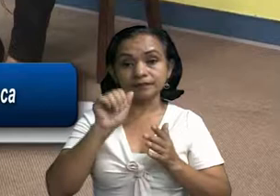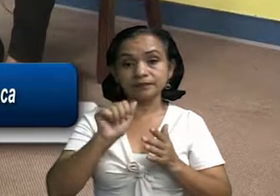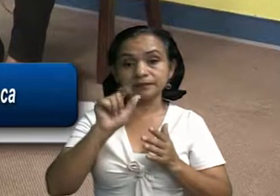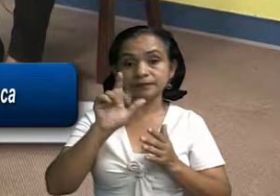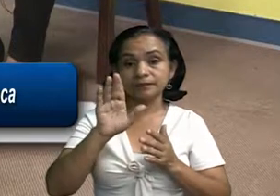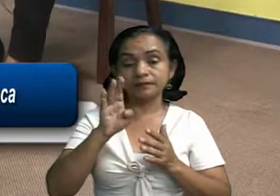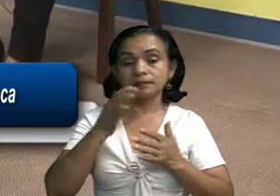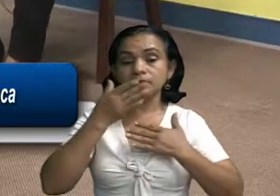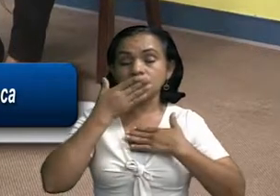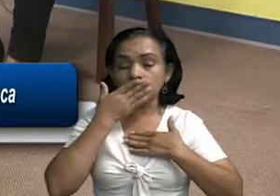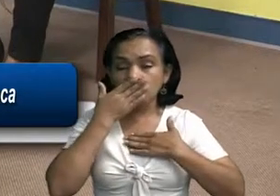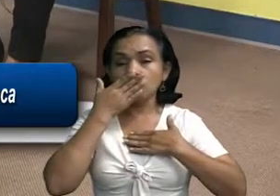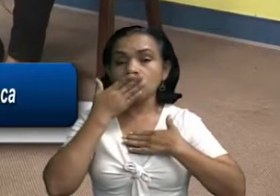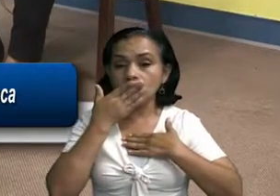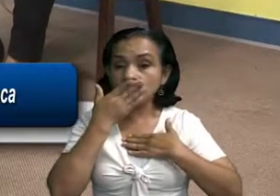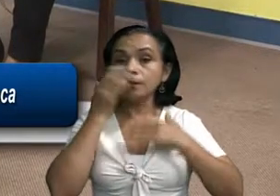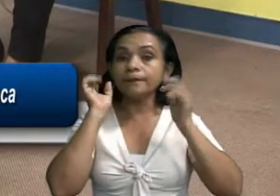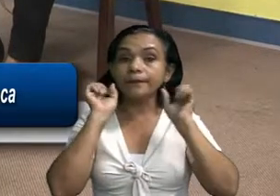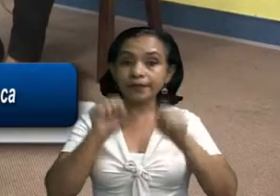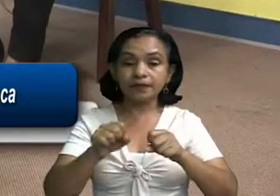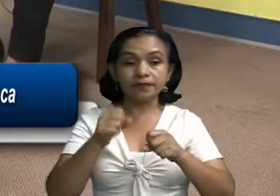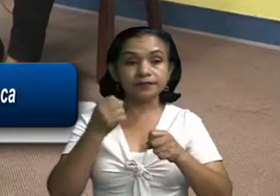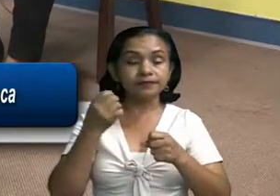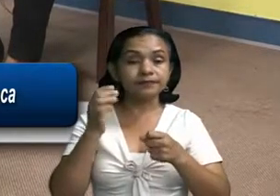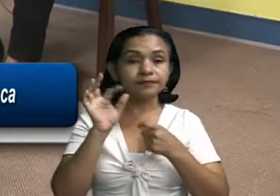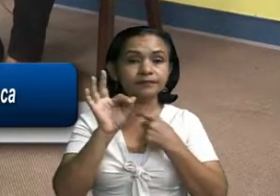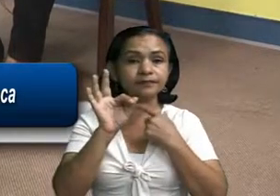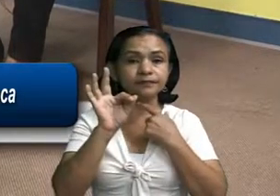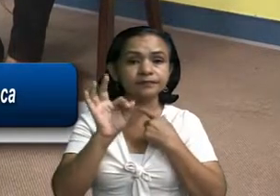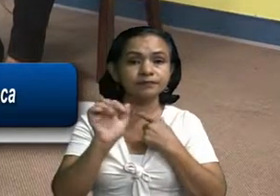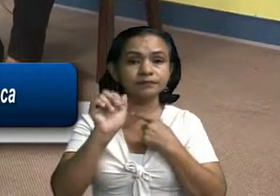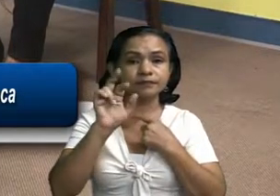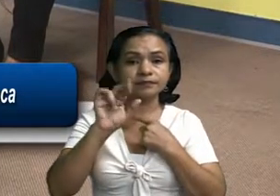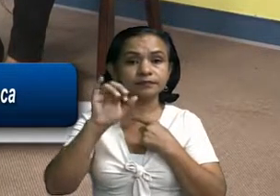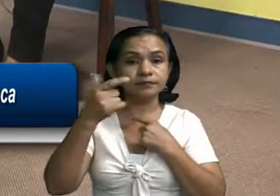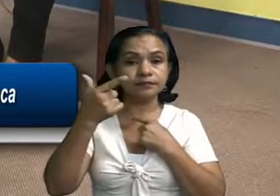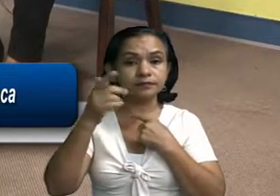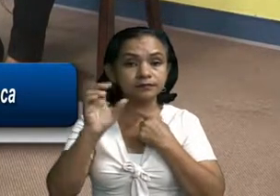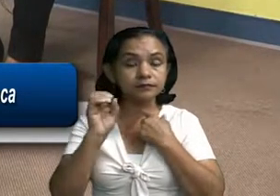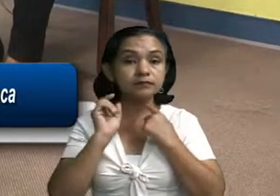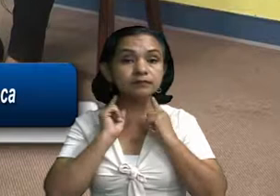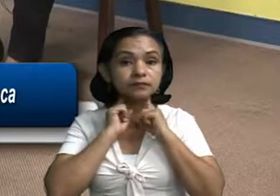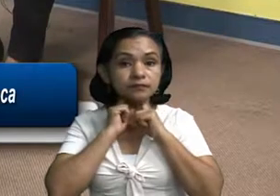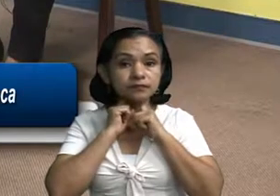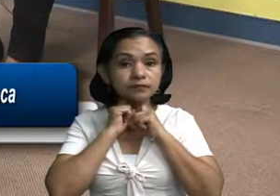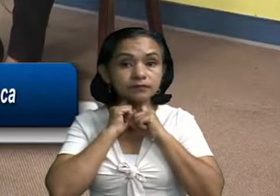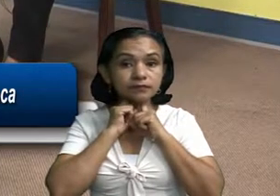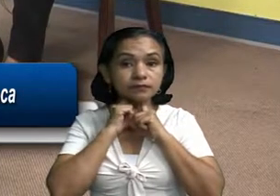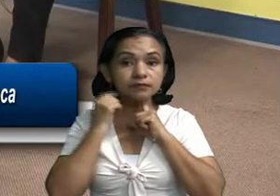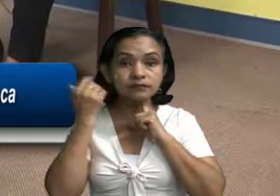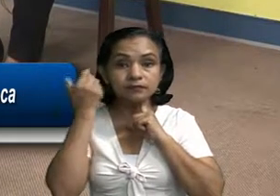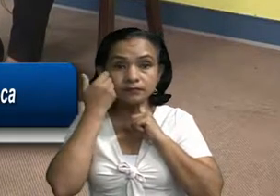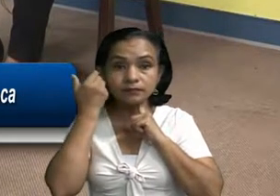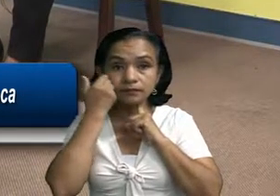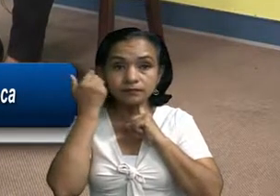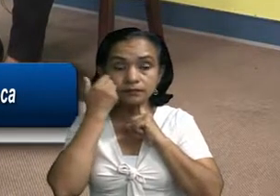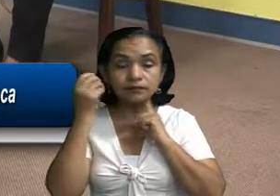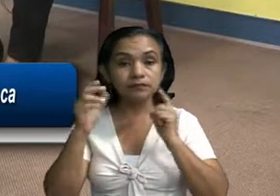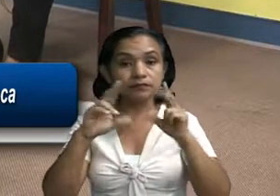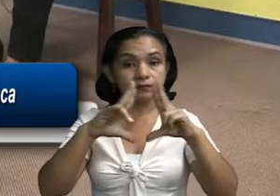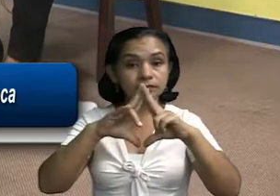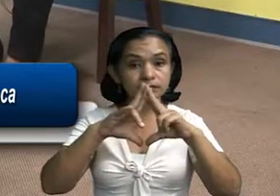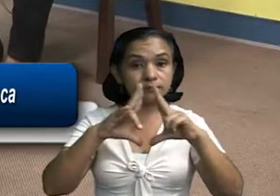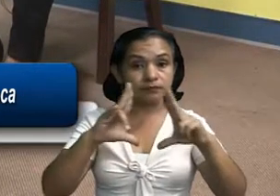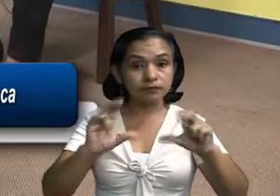causar neumonía. Precisamente la faringoamigdalitis son una de las más comunes en nuestro país y principalmente en los niños,